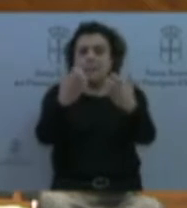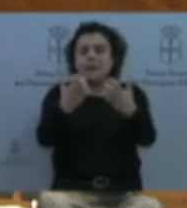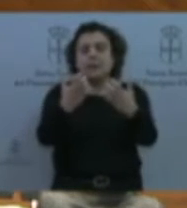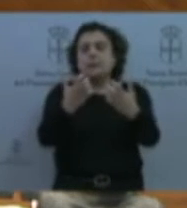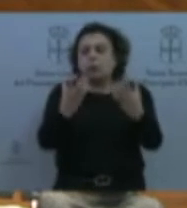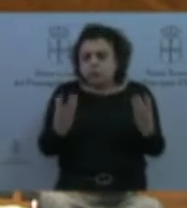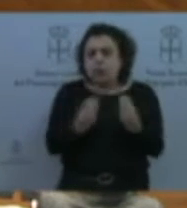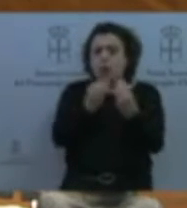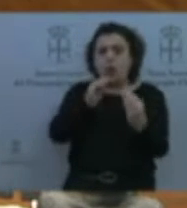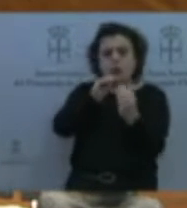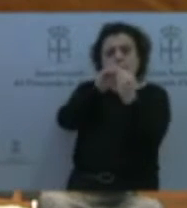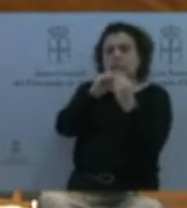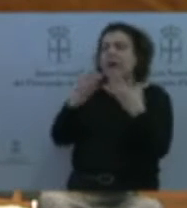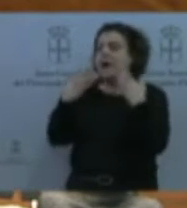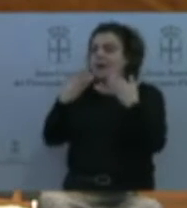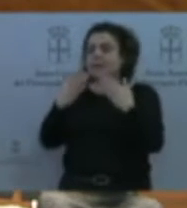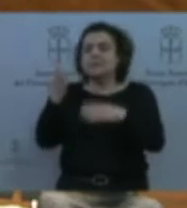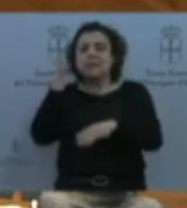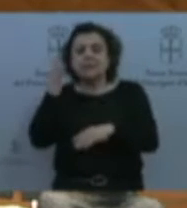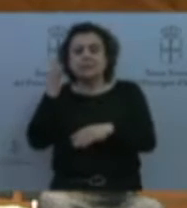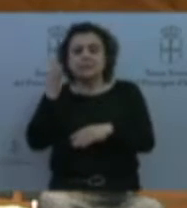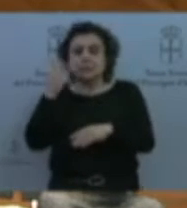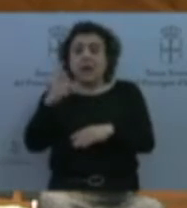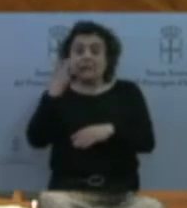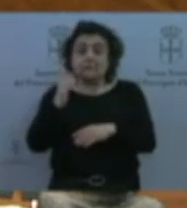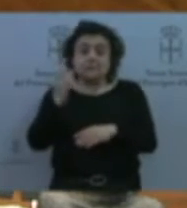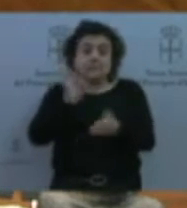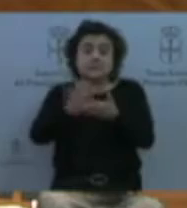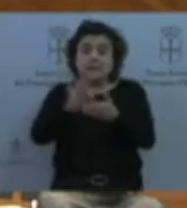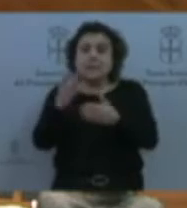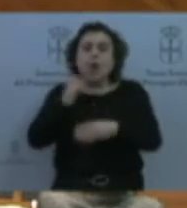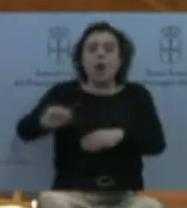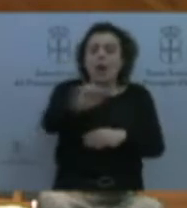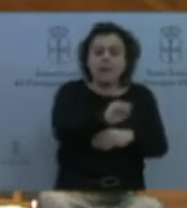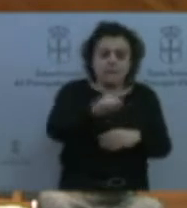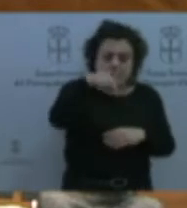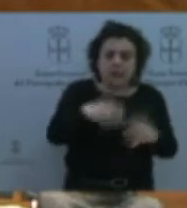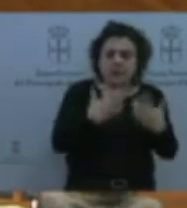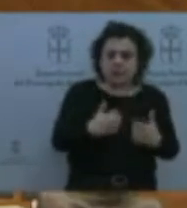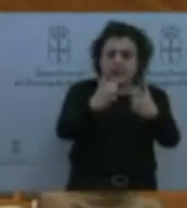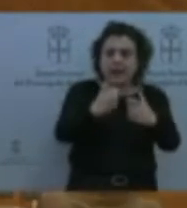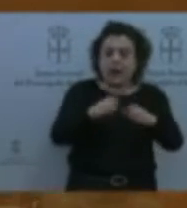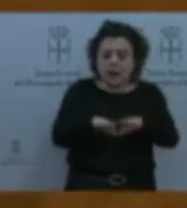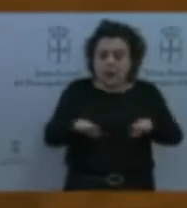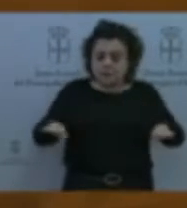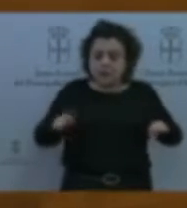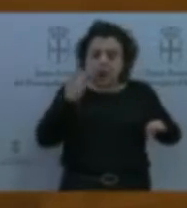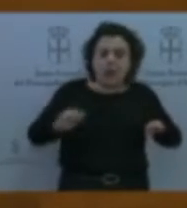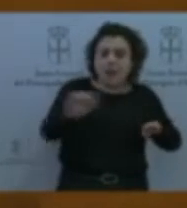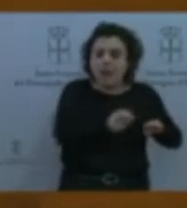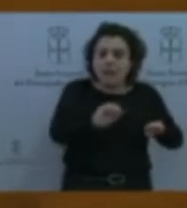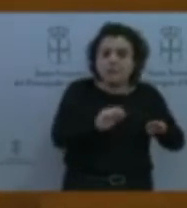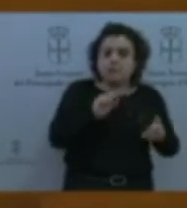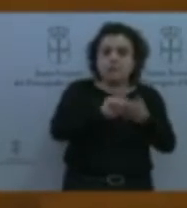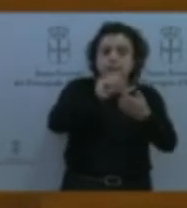de Limpieza de esta Cámara por la diligencia que tienen a la hora de desinfectar las instalaciones y que, aunque a veces no lo nombremos, somos conscientes de